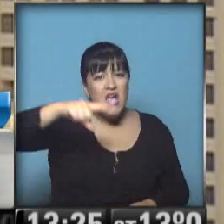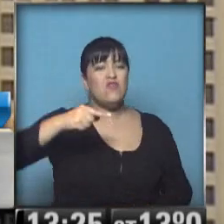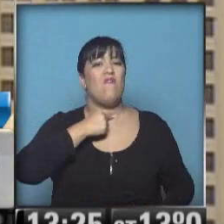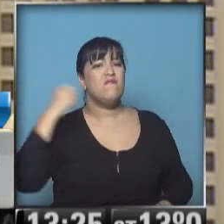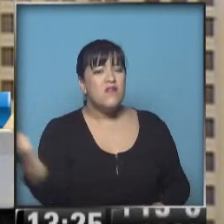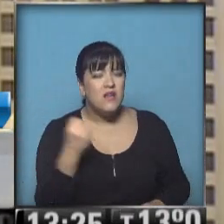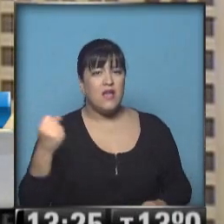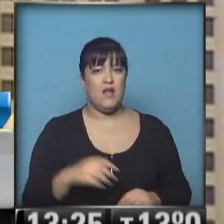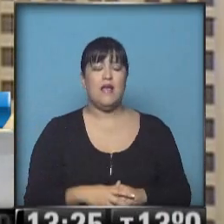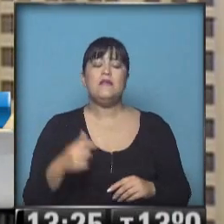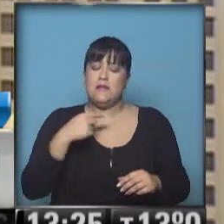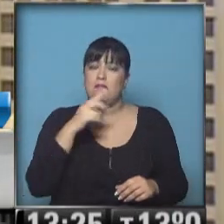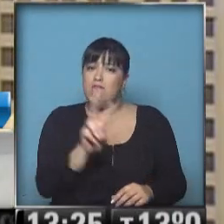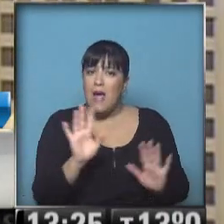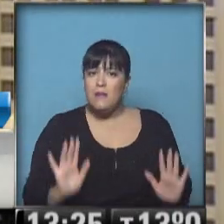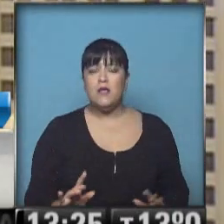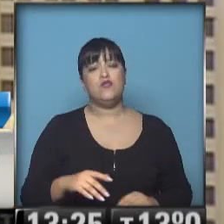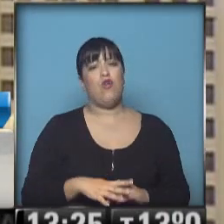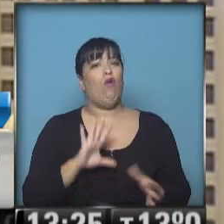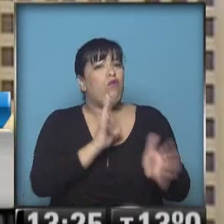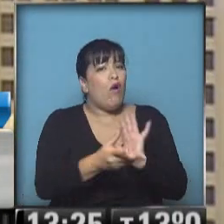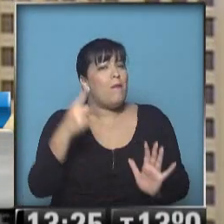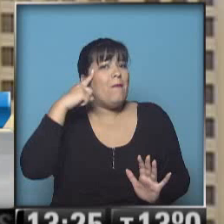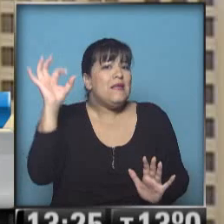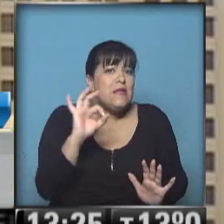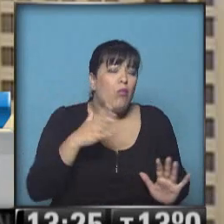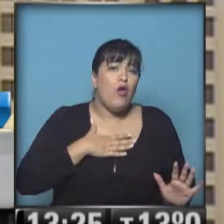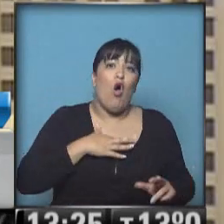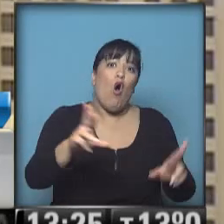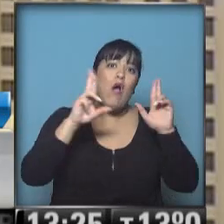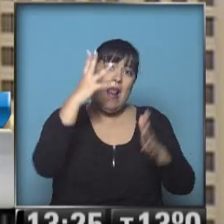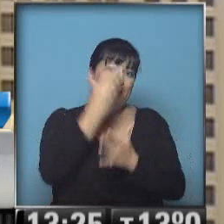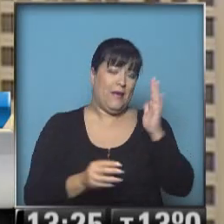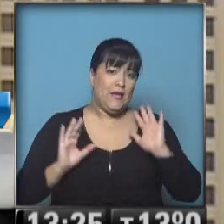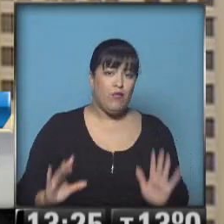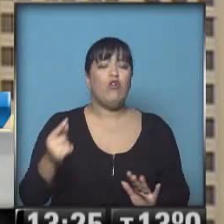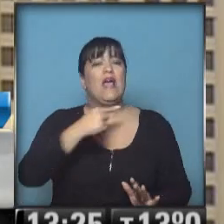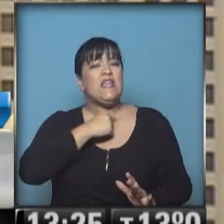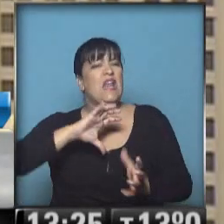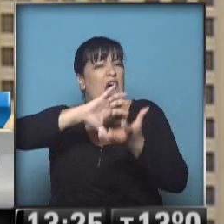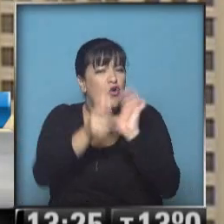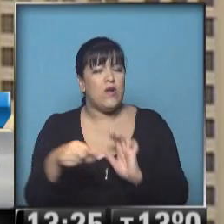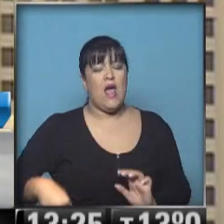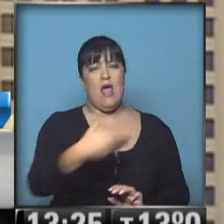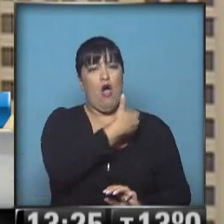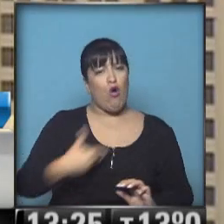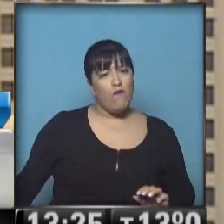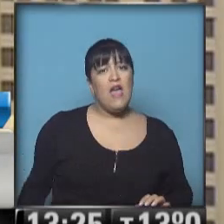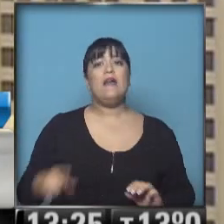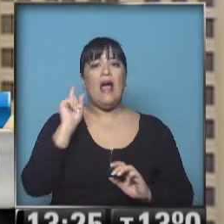si se me permite, es la impresión que tengo, tal vez me equivoque, ojalá me equivoque, voltear al gobierno y hacerlo con